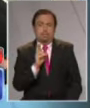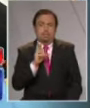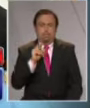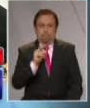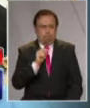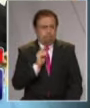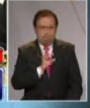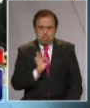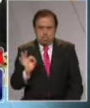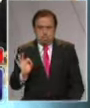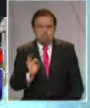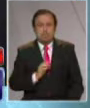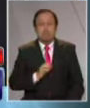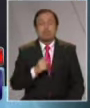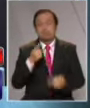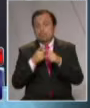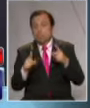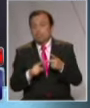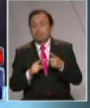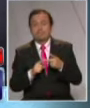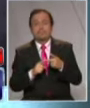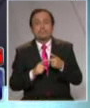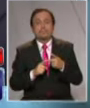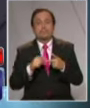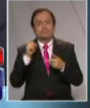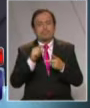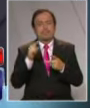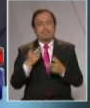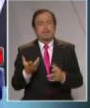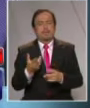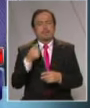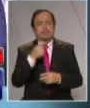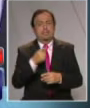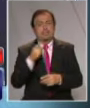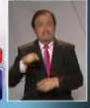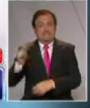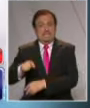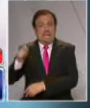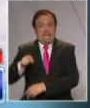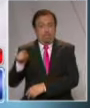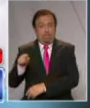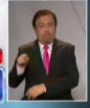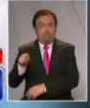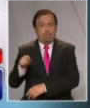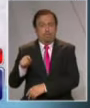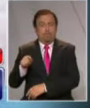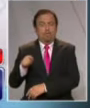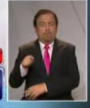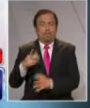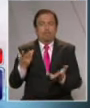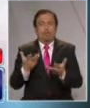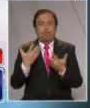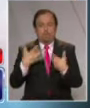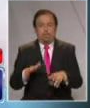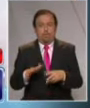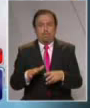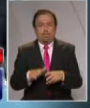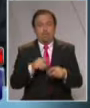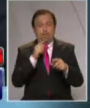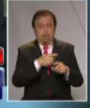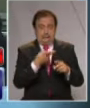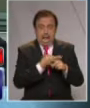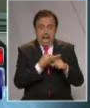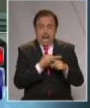forma negativa. Y por otro lado, el hecho de que en el Senado se haya tomado en cuenta este